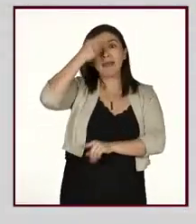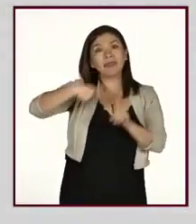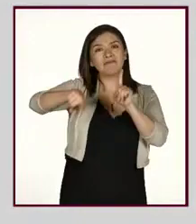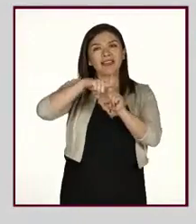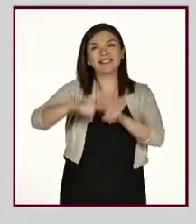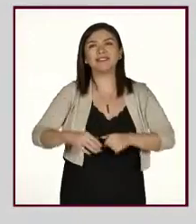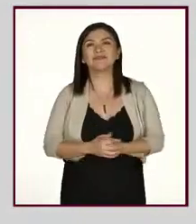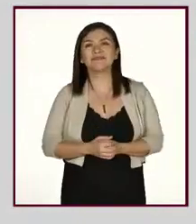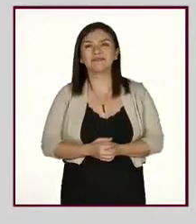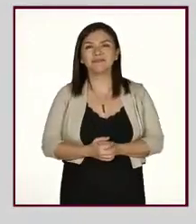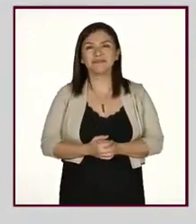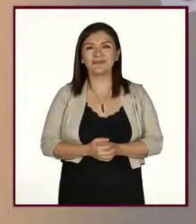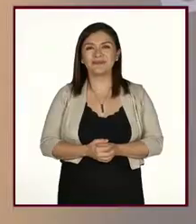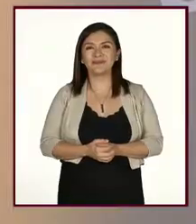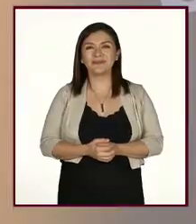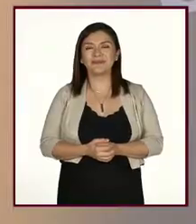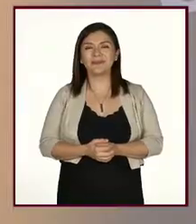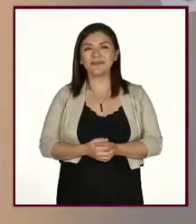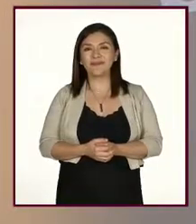más.